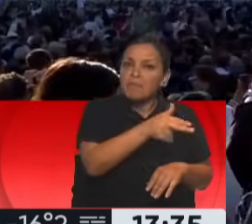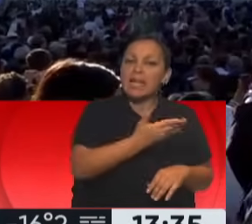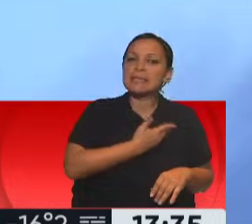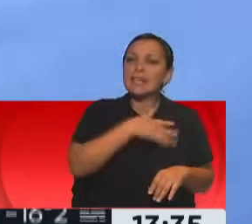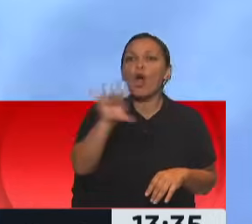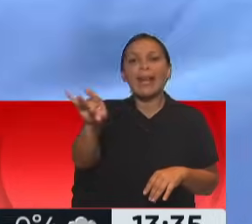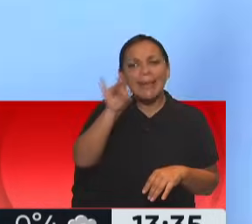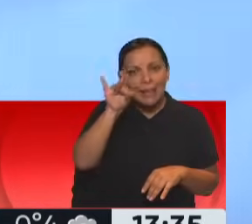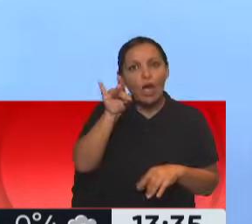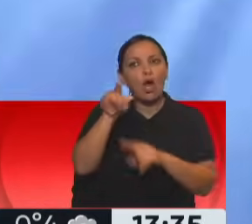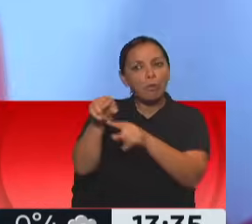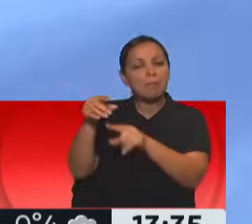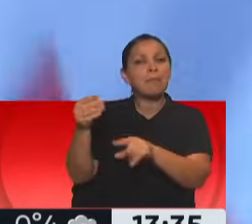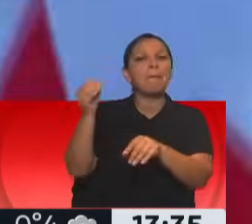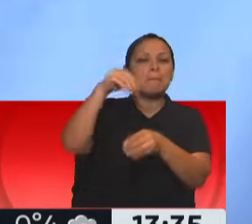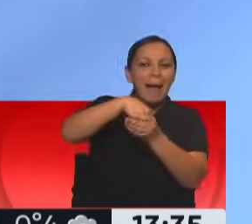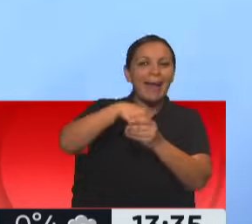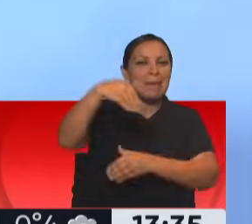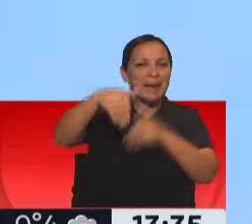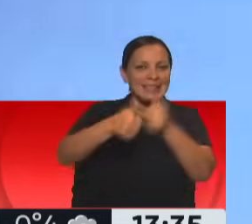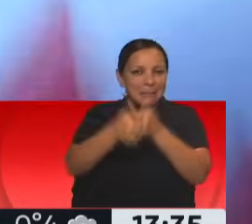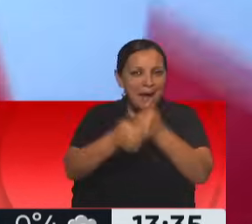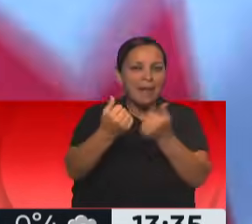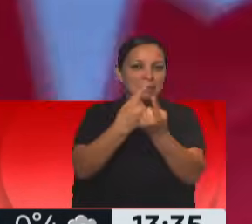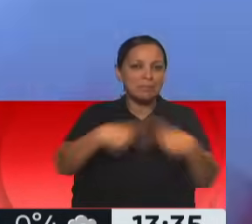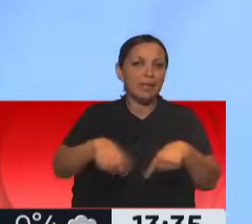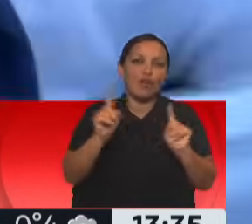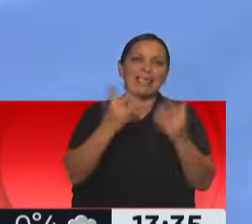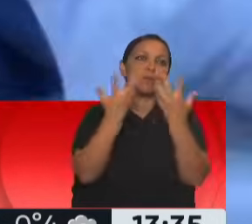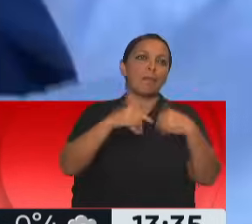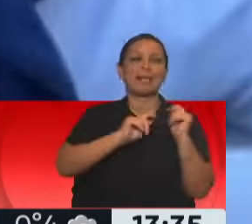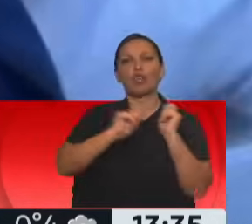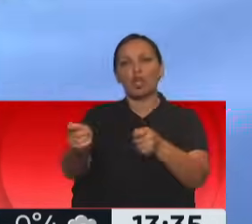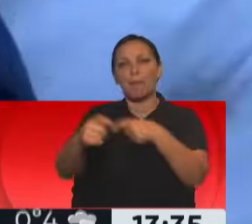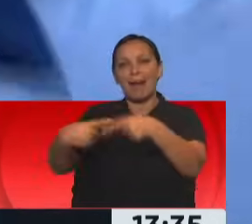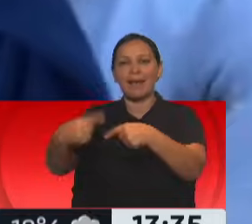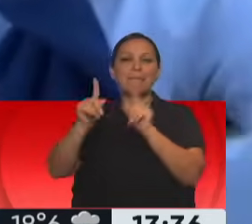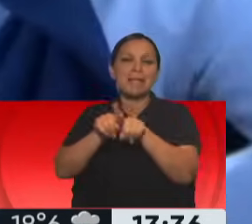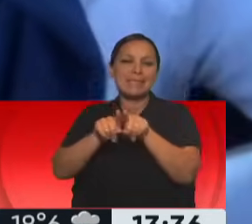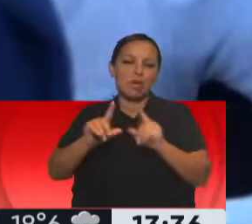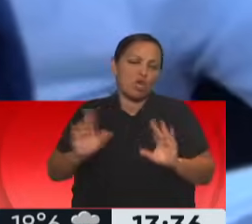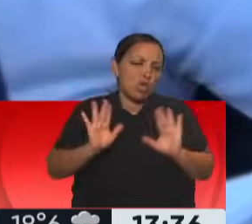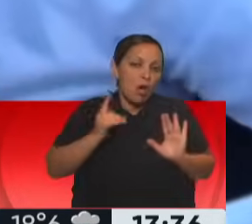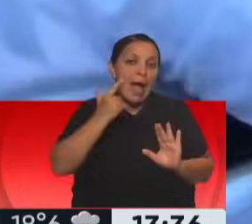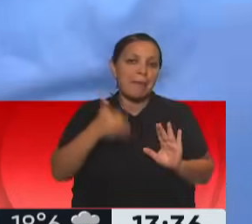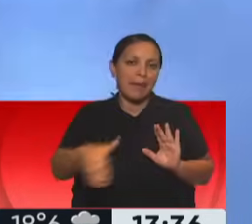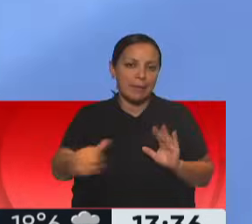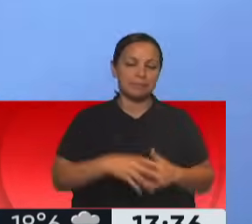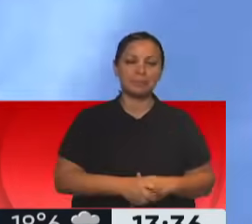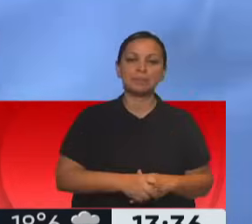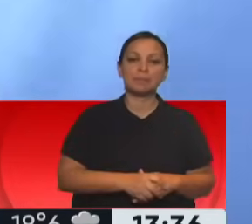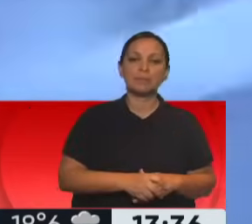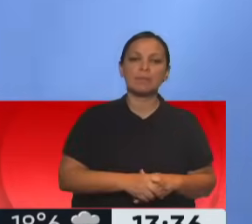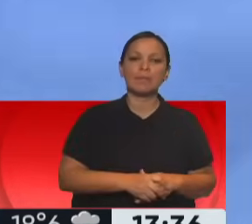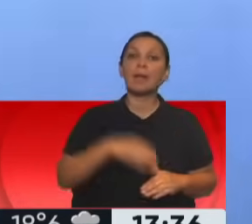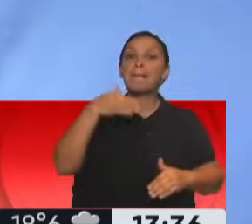ungido cardenales, van a hacer lo que Francisco hizo en vida. Desde ya. Miren, el proceso de proclamación, que es el proceso que estamos